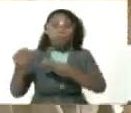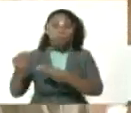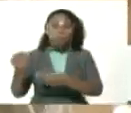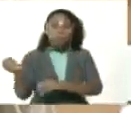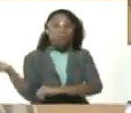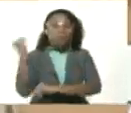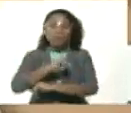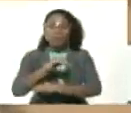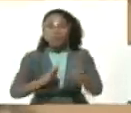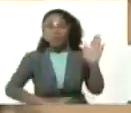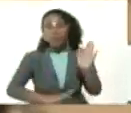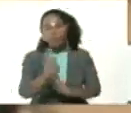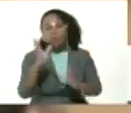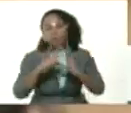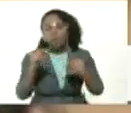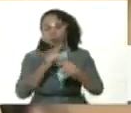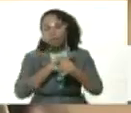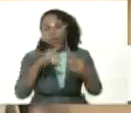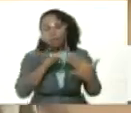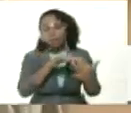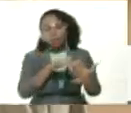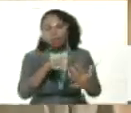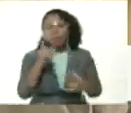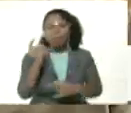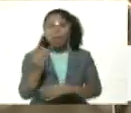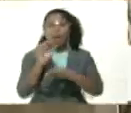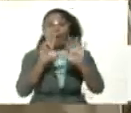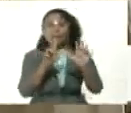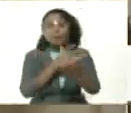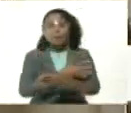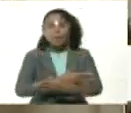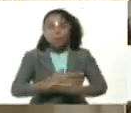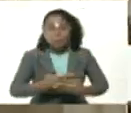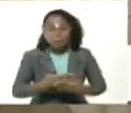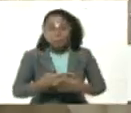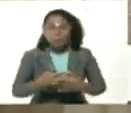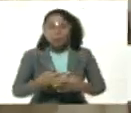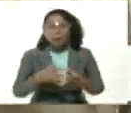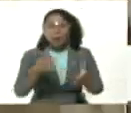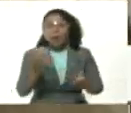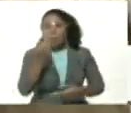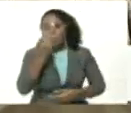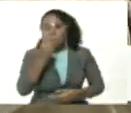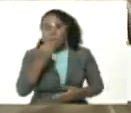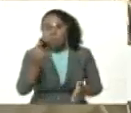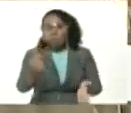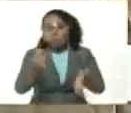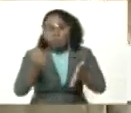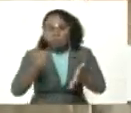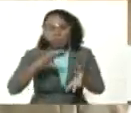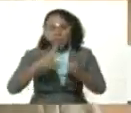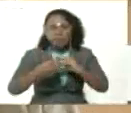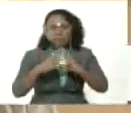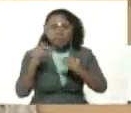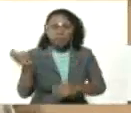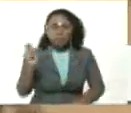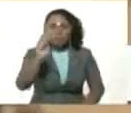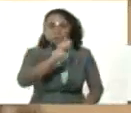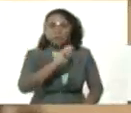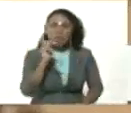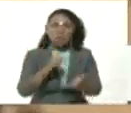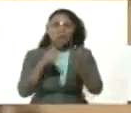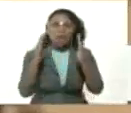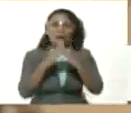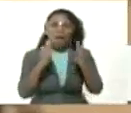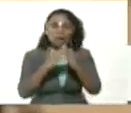y superando todas las adversidades de esta guerra criminal, más de 8 millones de combos CLAC todos los meses, llegando a la puerta de la casa